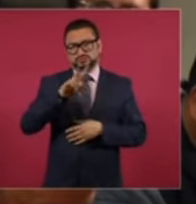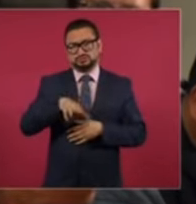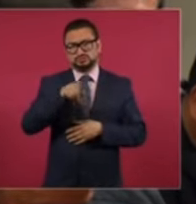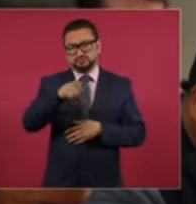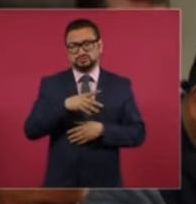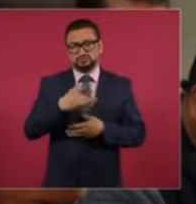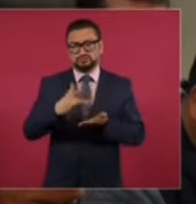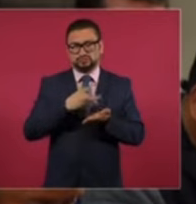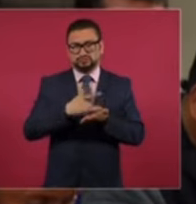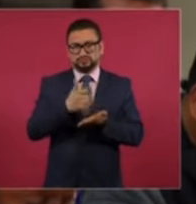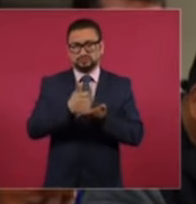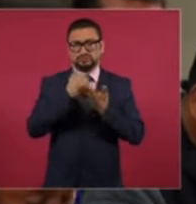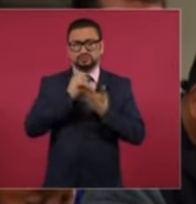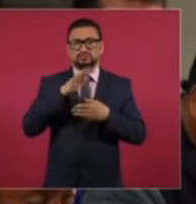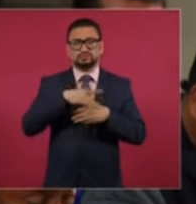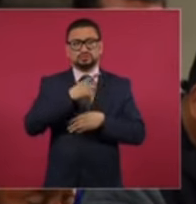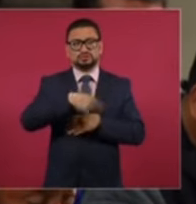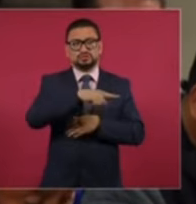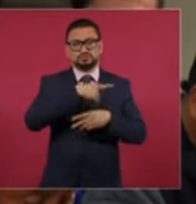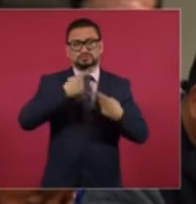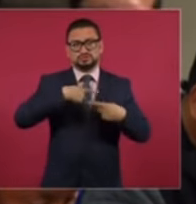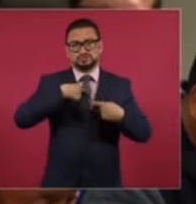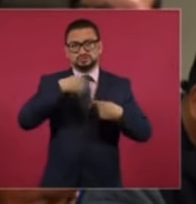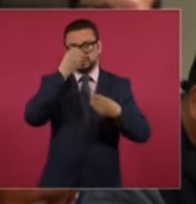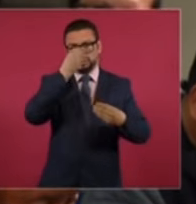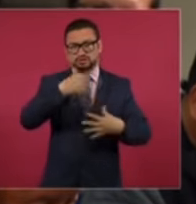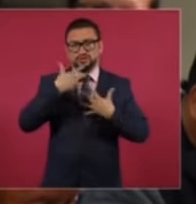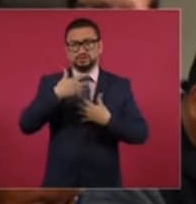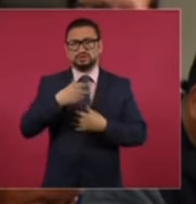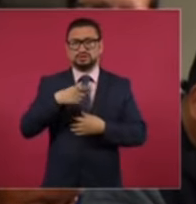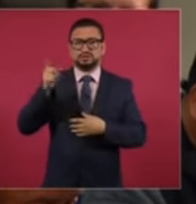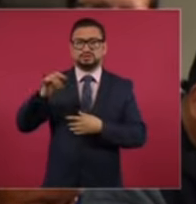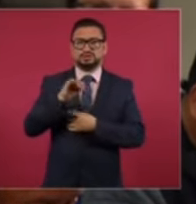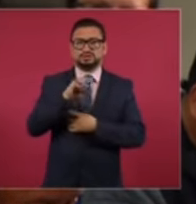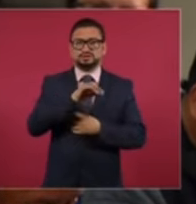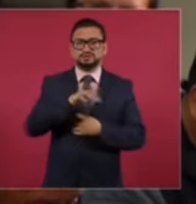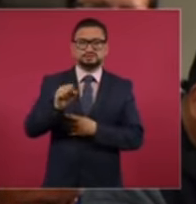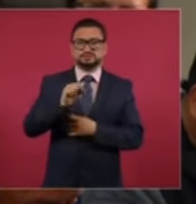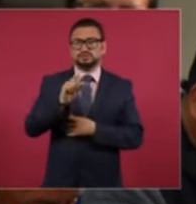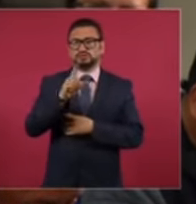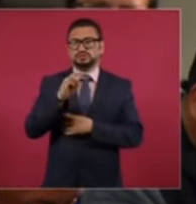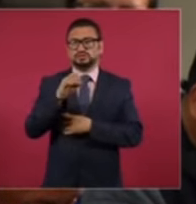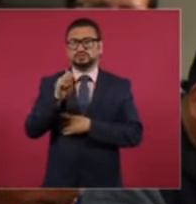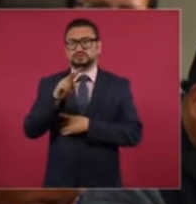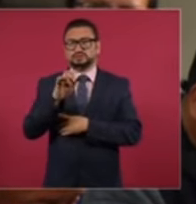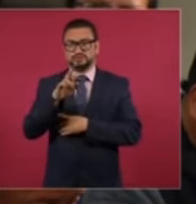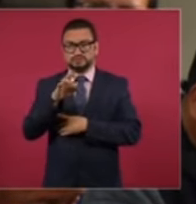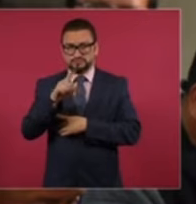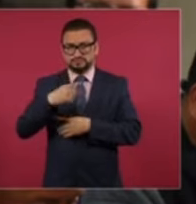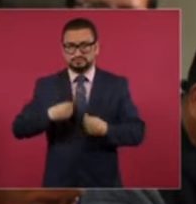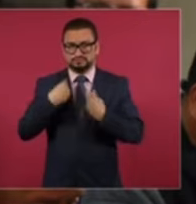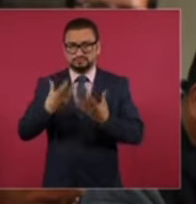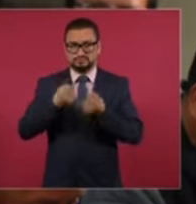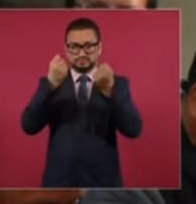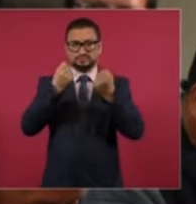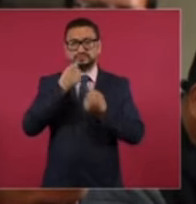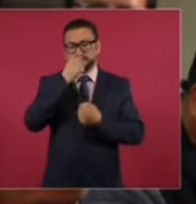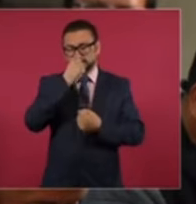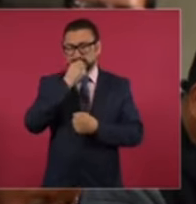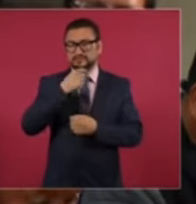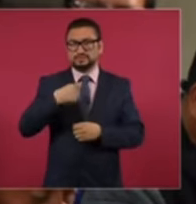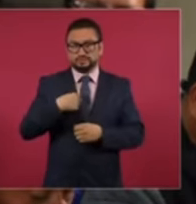intervención, ya que hizo que mis agresores me fueran a abandonar al IMSS de Lomas Verdes, donde me salvaron la vida. Pude